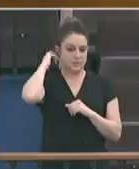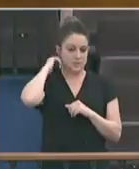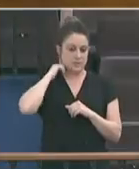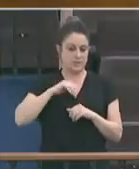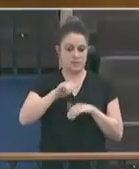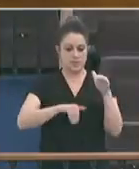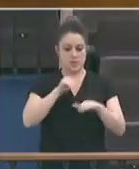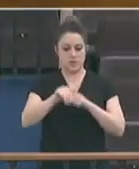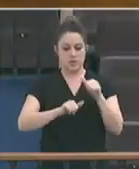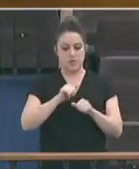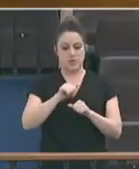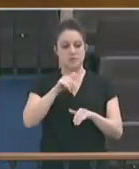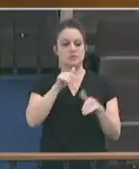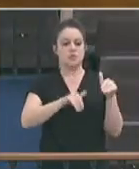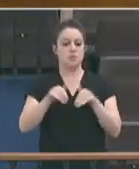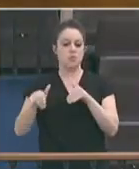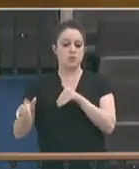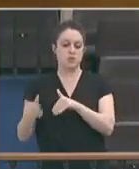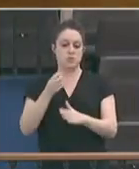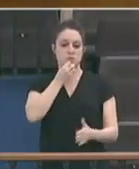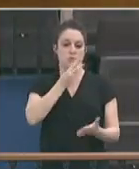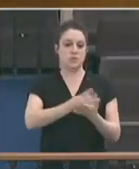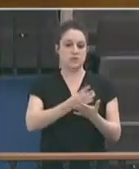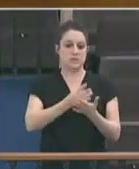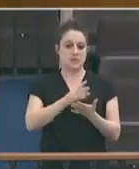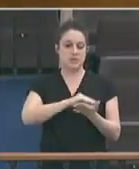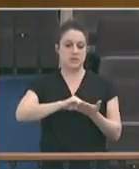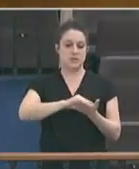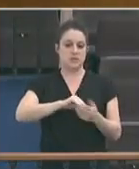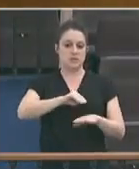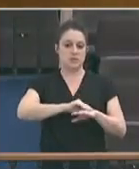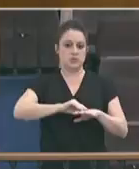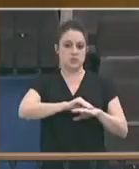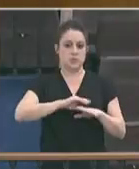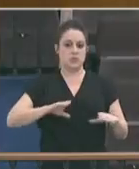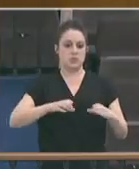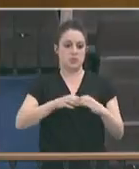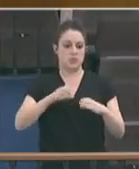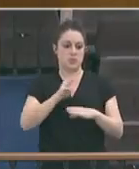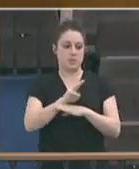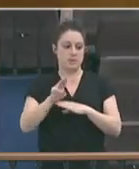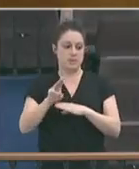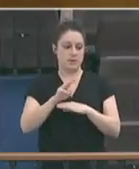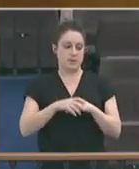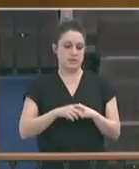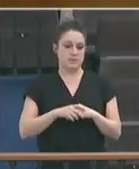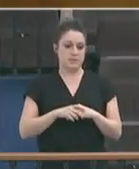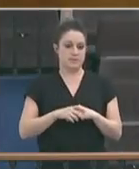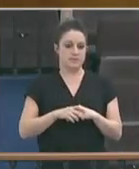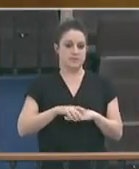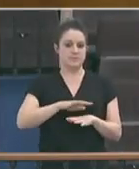se somete a votación las propuestas de resolución de los grupos parlamentarios al debate general número